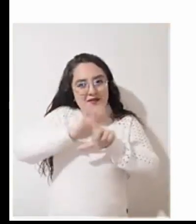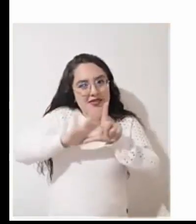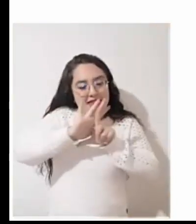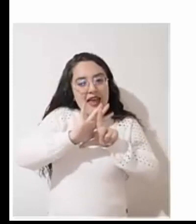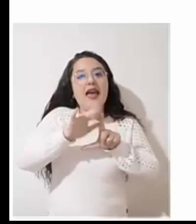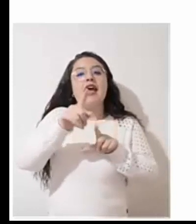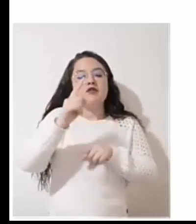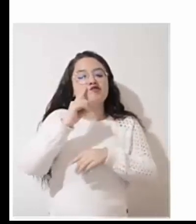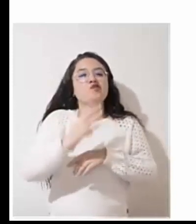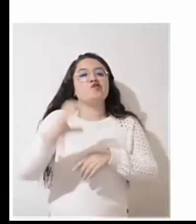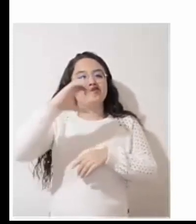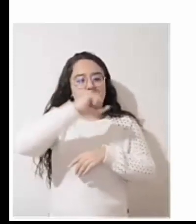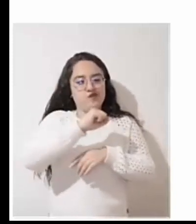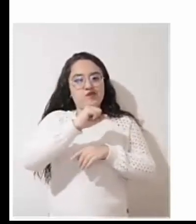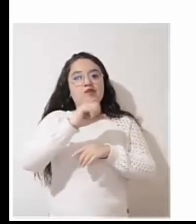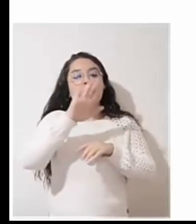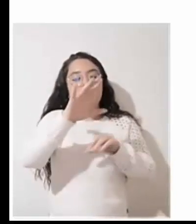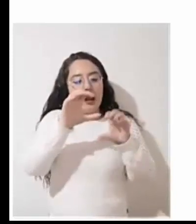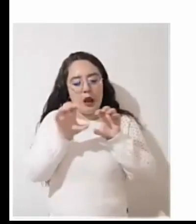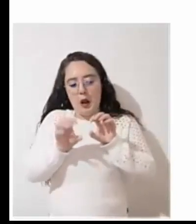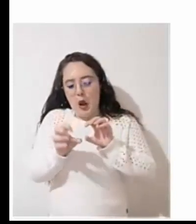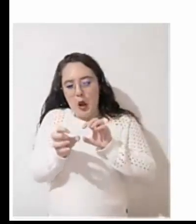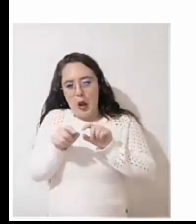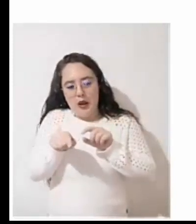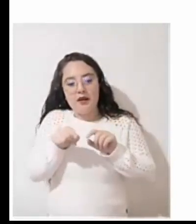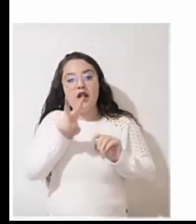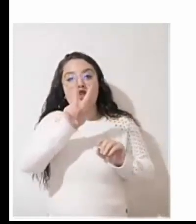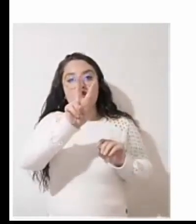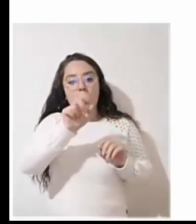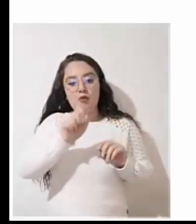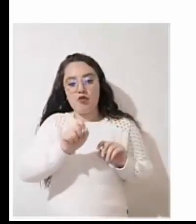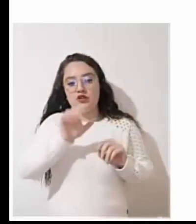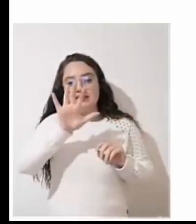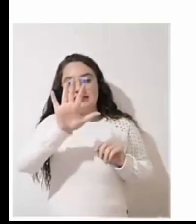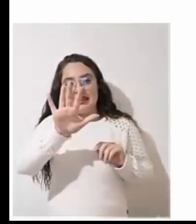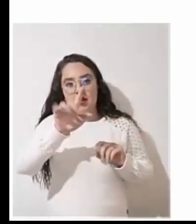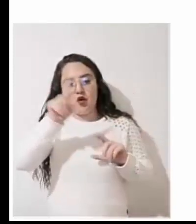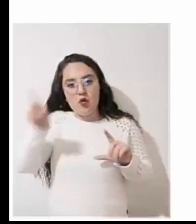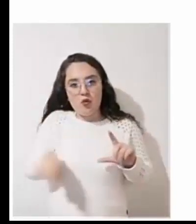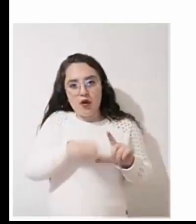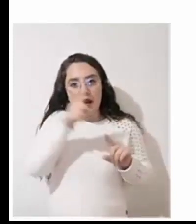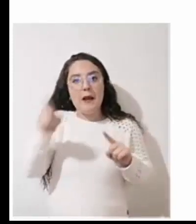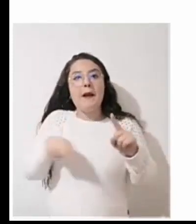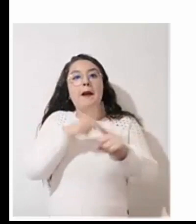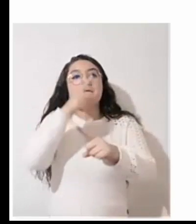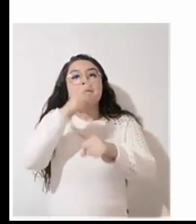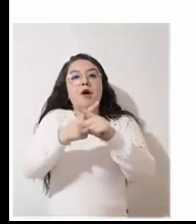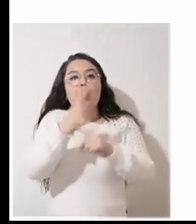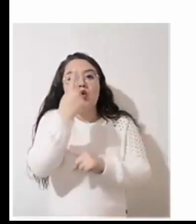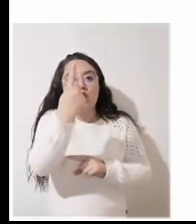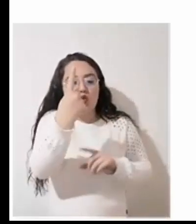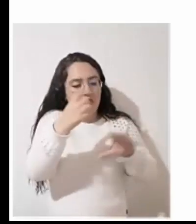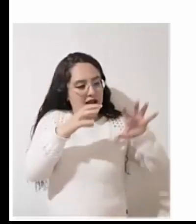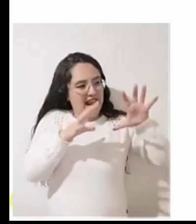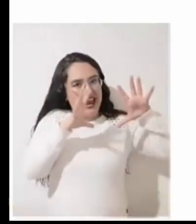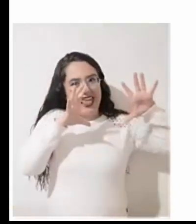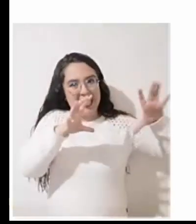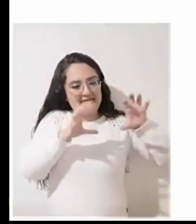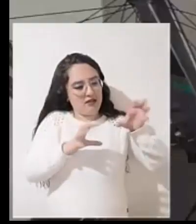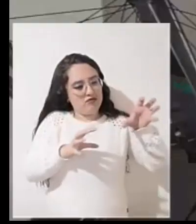Es decir, nos dimos cuenta que el piñón pequeño dio 2.5 vueltas por una vuelta del piñón